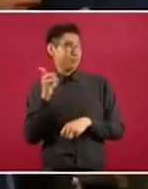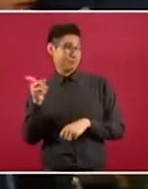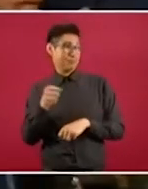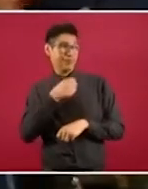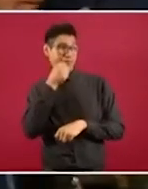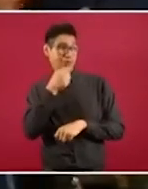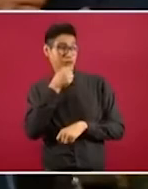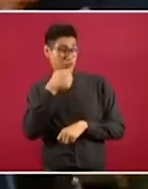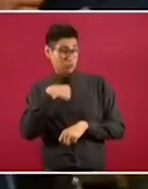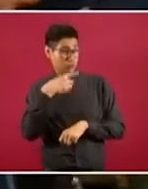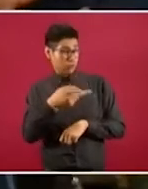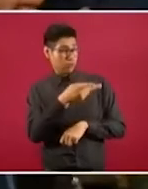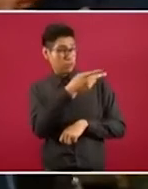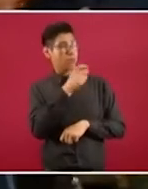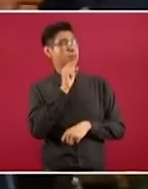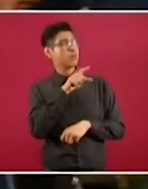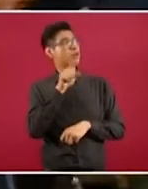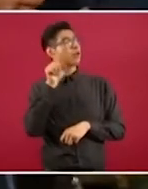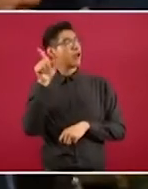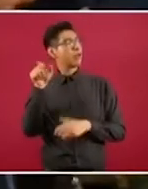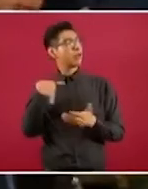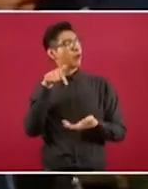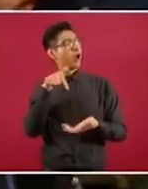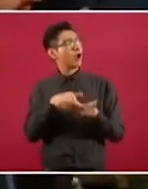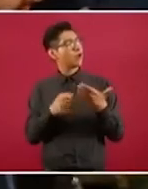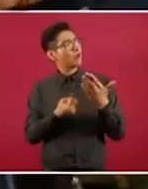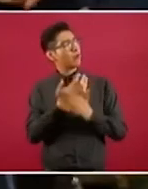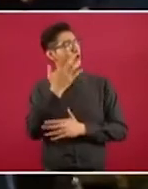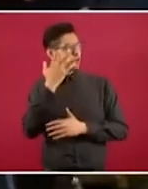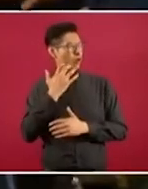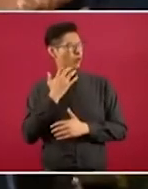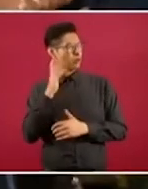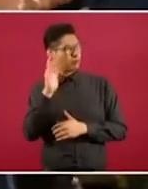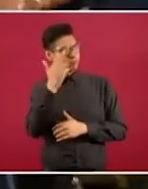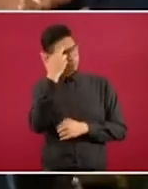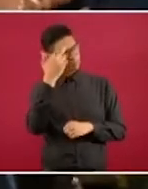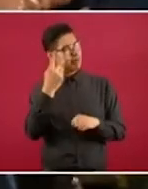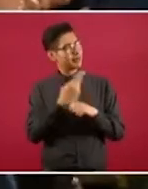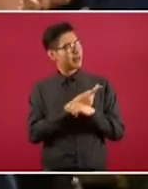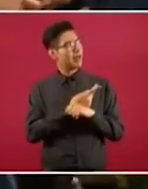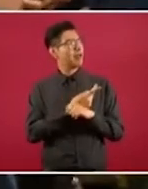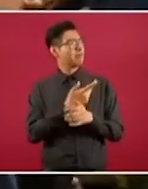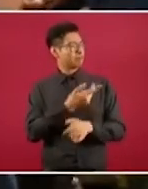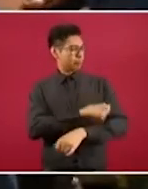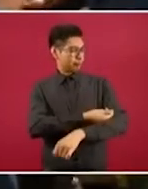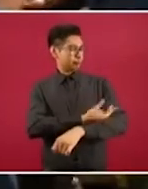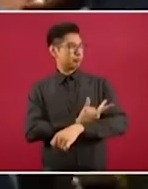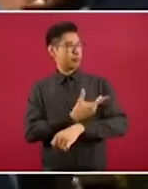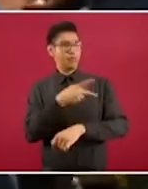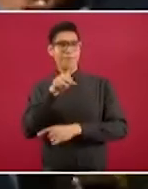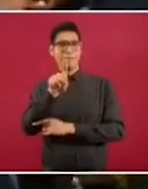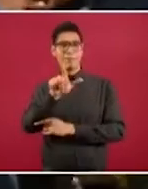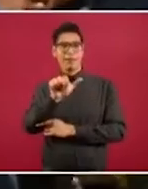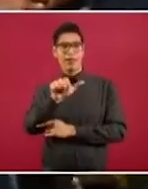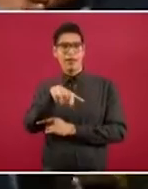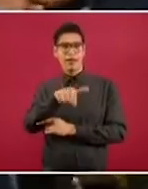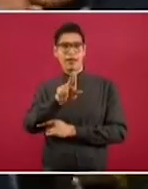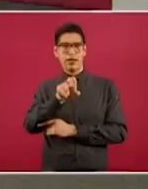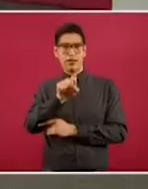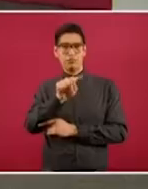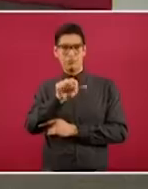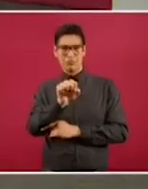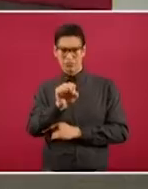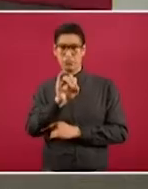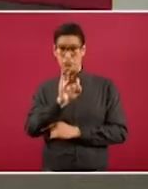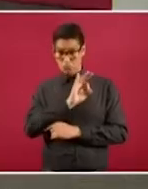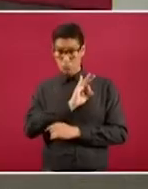tratamiento del cual se ha hablado en Nuevo León con plaquetas de personas que ya se han curado. Sí. Si tienen eso información. Sí, es sí. Del ámbito